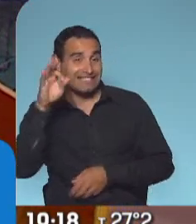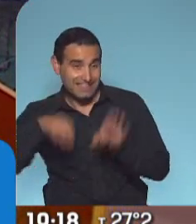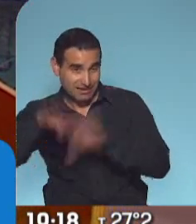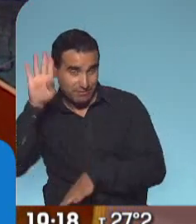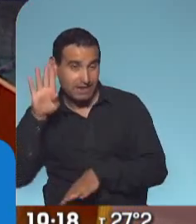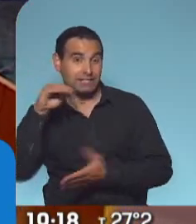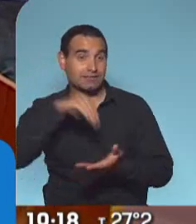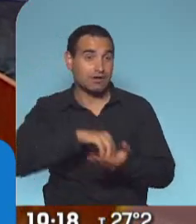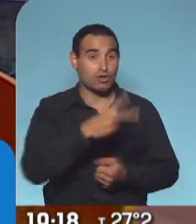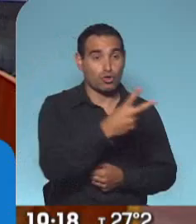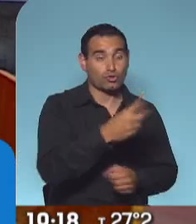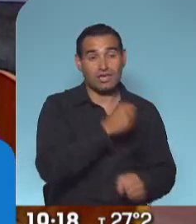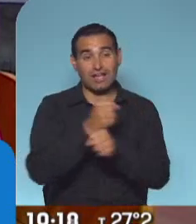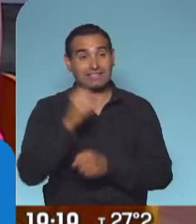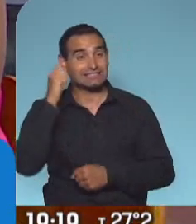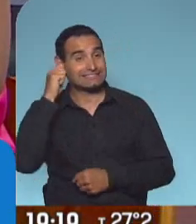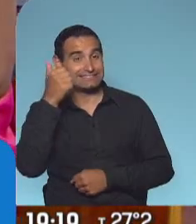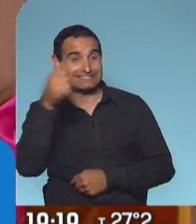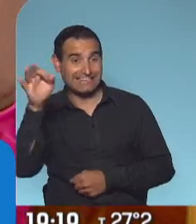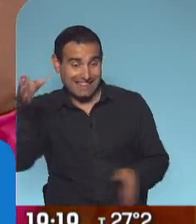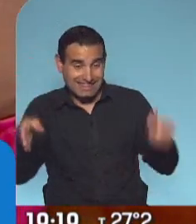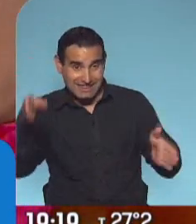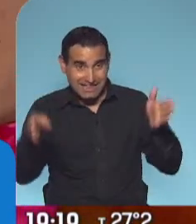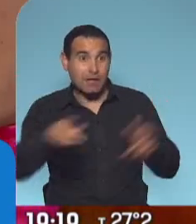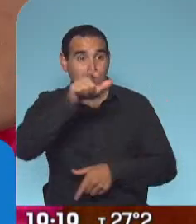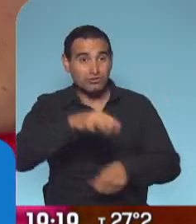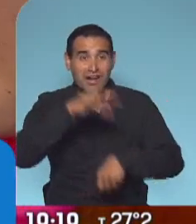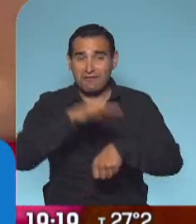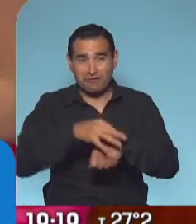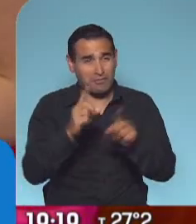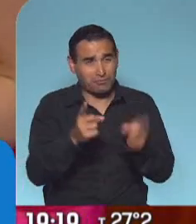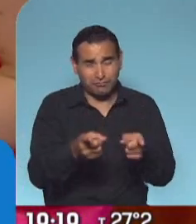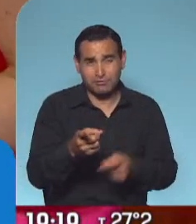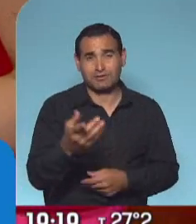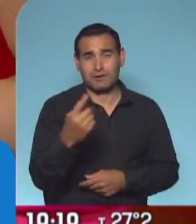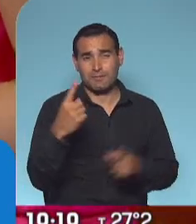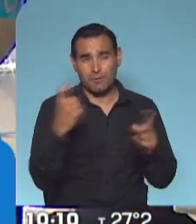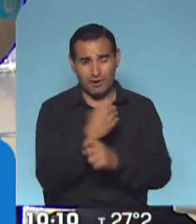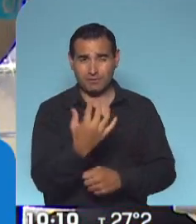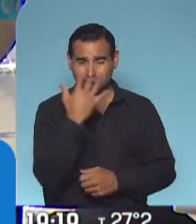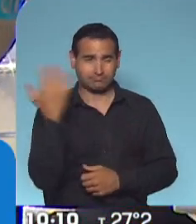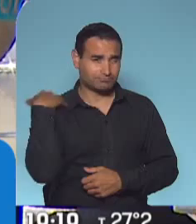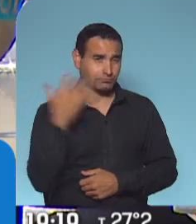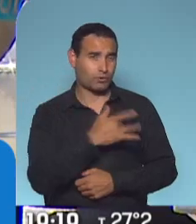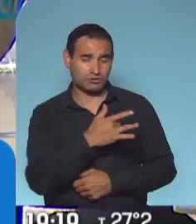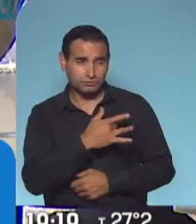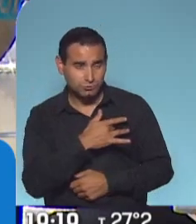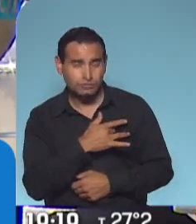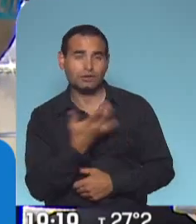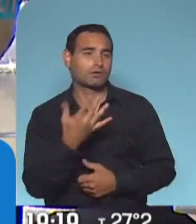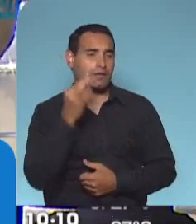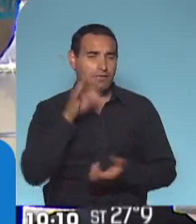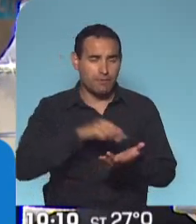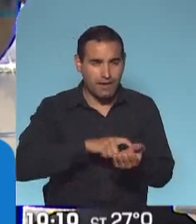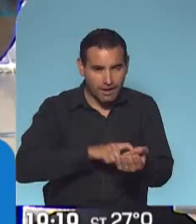los 2 años a los 60 años, todos aquellos que tienen enfermedades crónicas, respiratorias, cardiovascular, inmunosupresora,